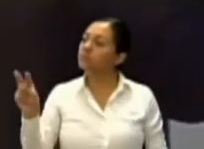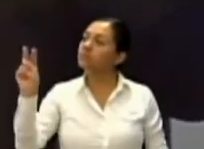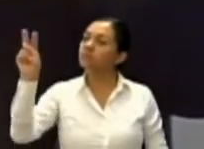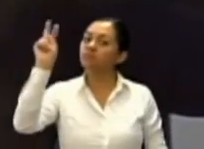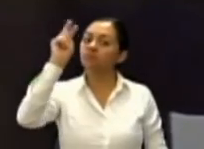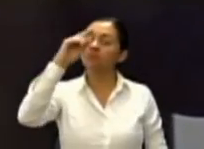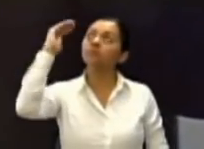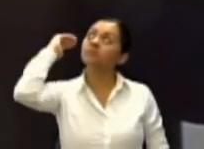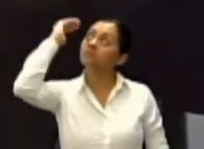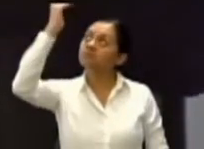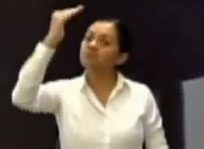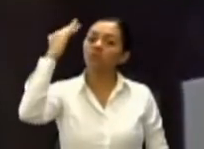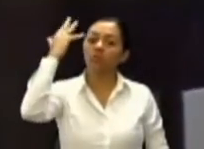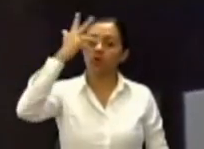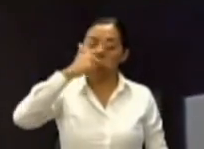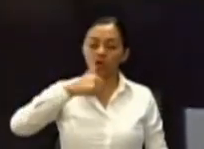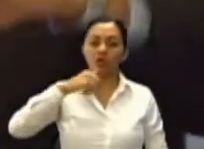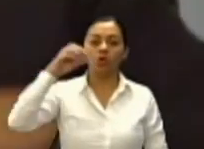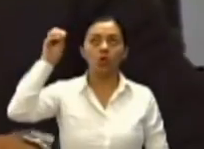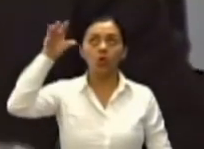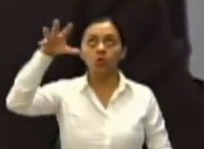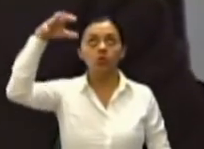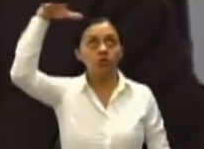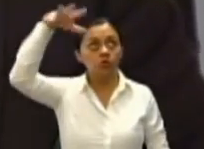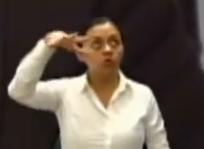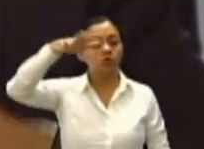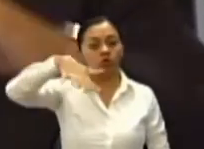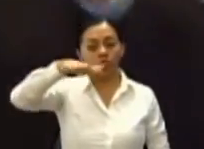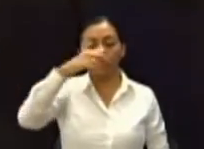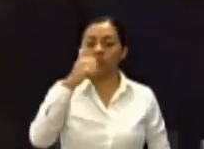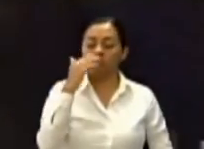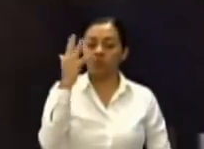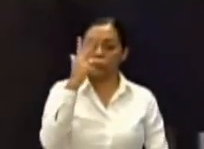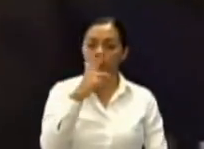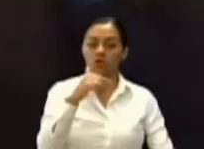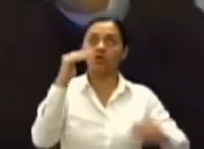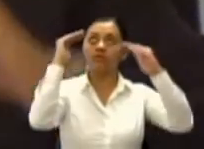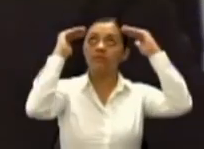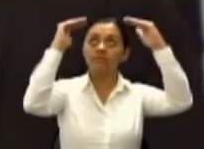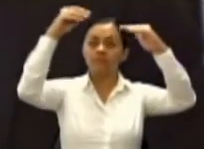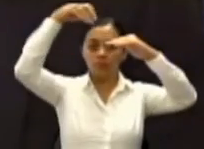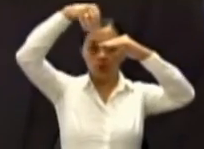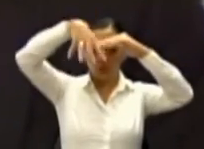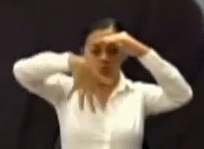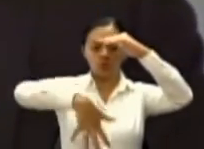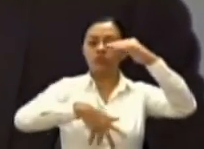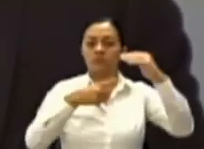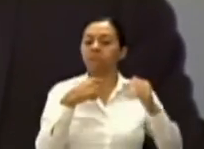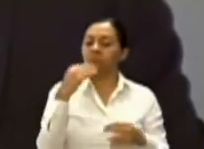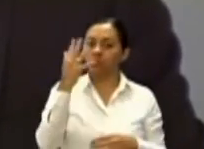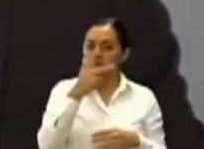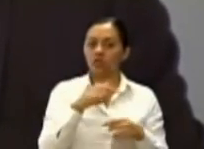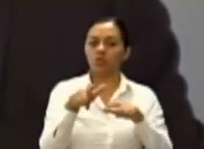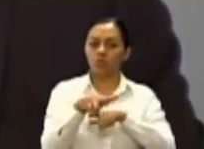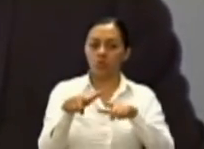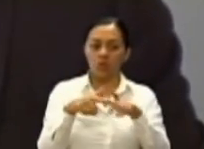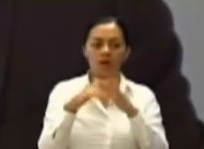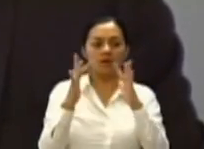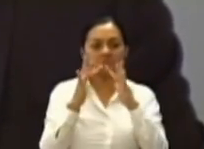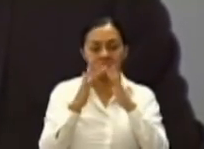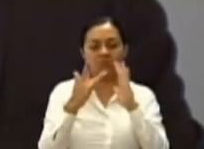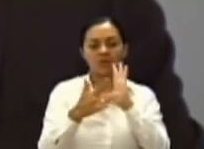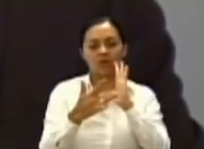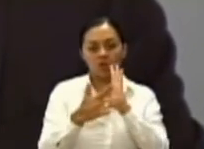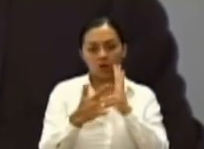cielo raso con iluminación led con dentro del cielo raso en tercero el rayo del techo todas las instalaciones de última tecnología